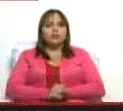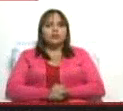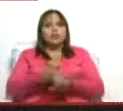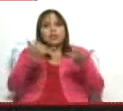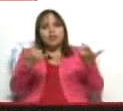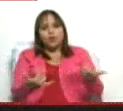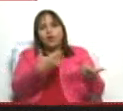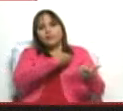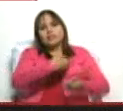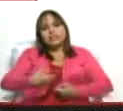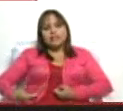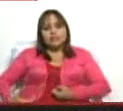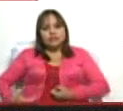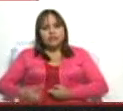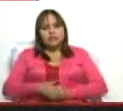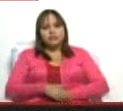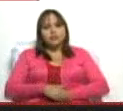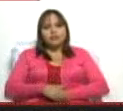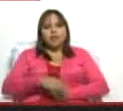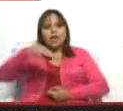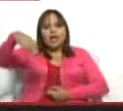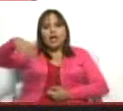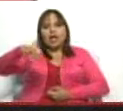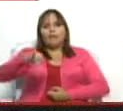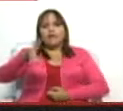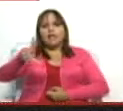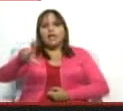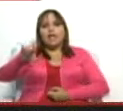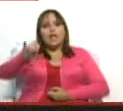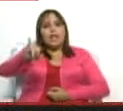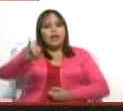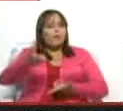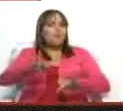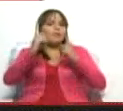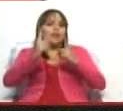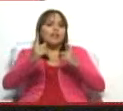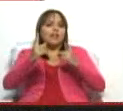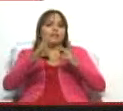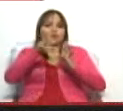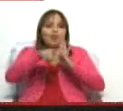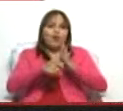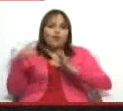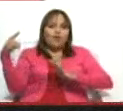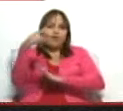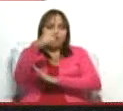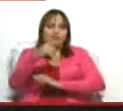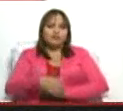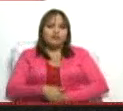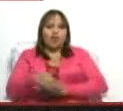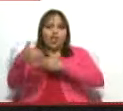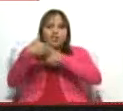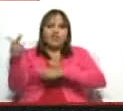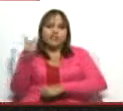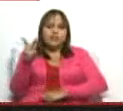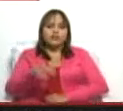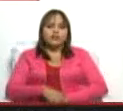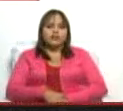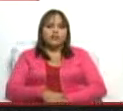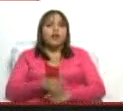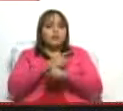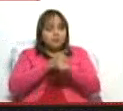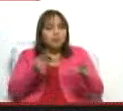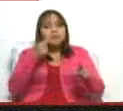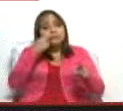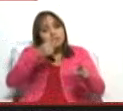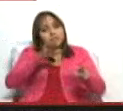presidente Milei concretan el robo de este avión a Venezuela. Pero como dice por